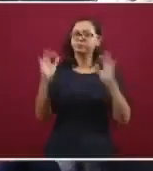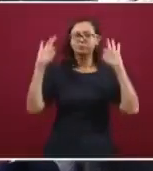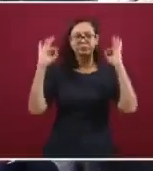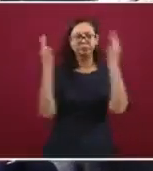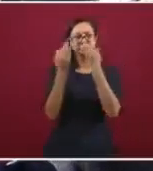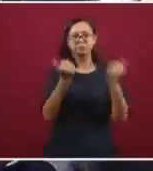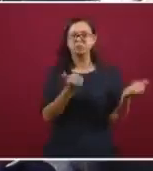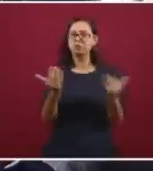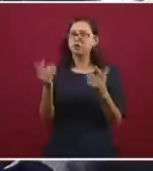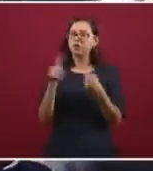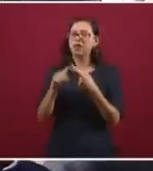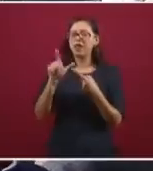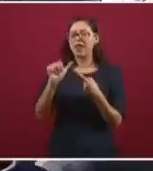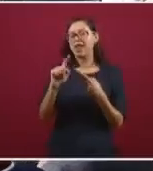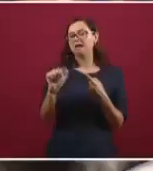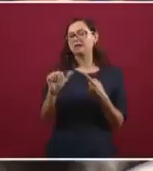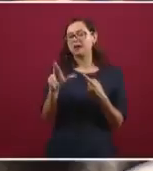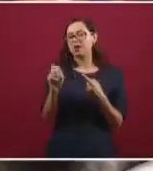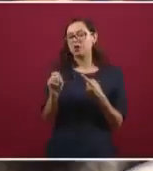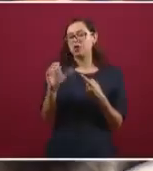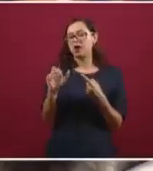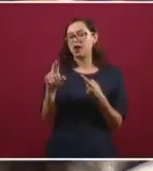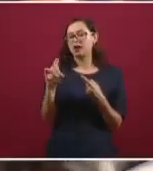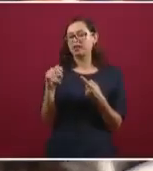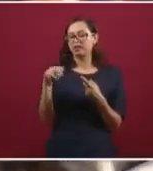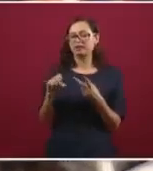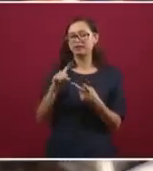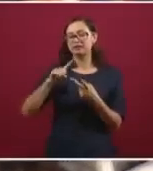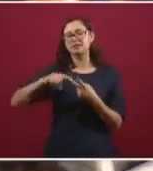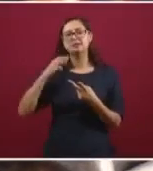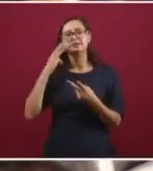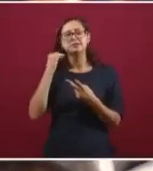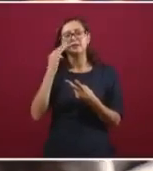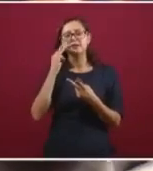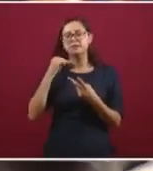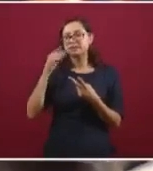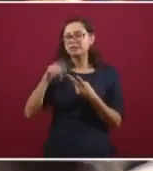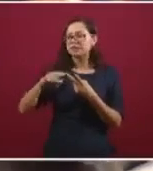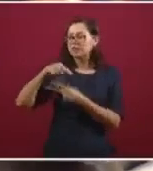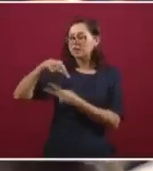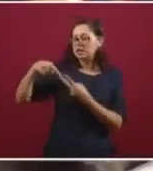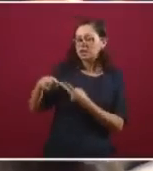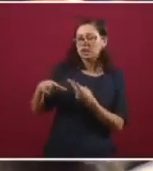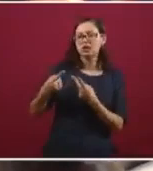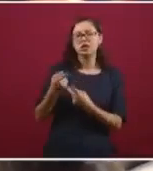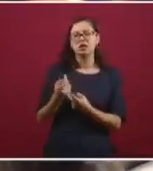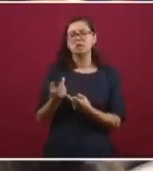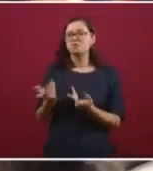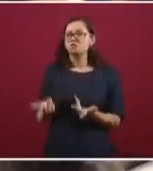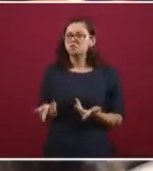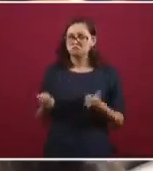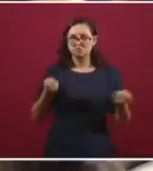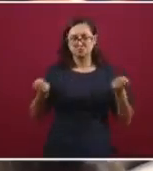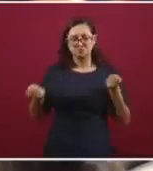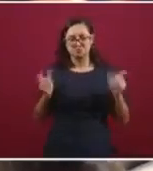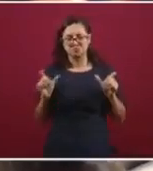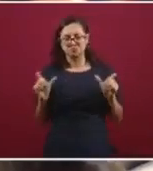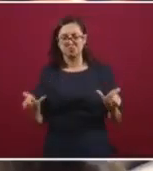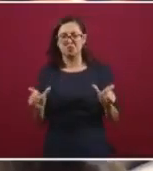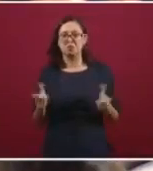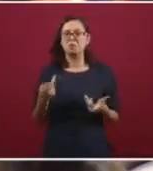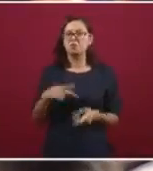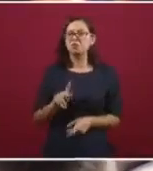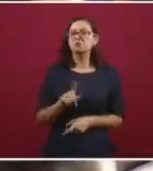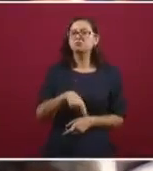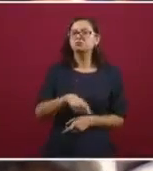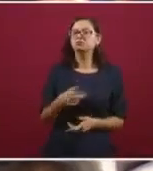de Manzanillo, que tienen un control tremendo y que fue necesario que la Secretaría de Marina se hiciera cargo